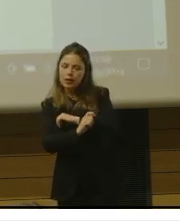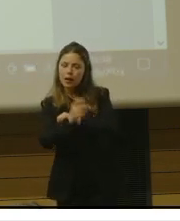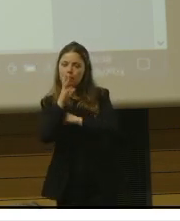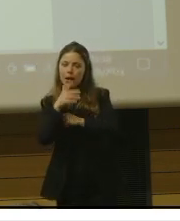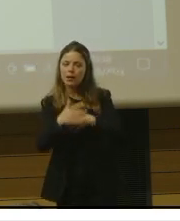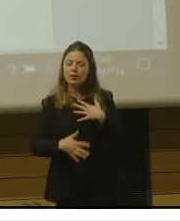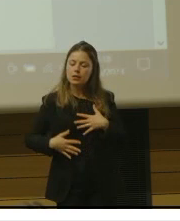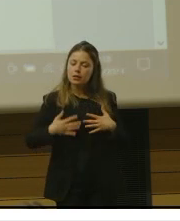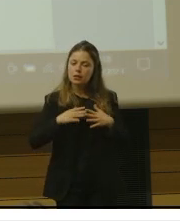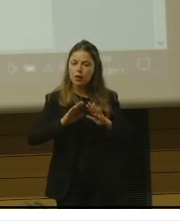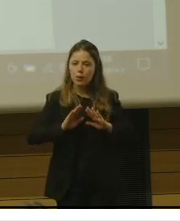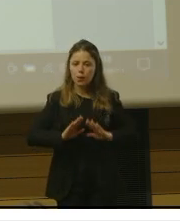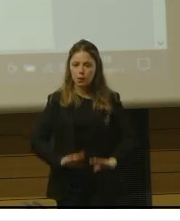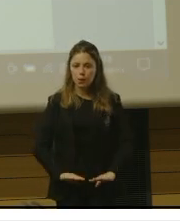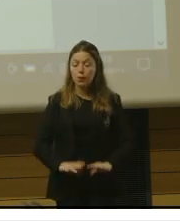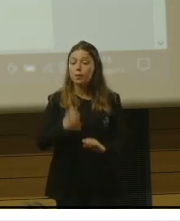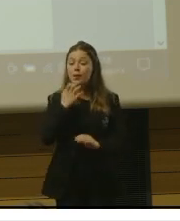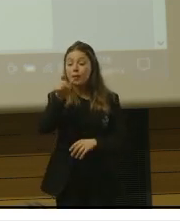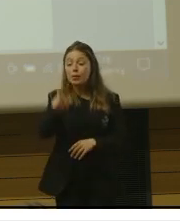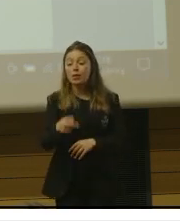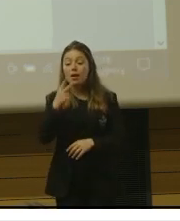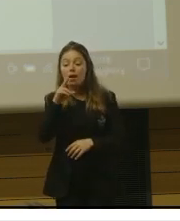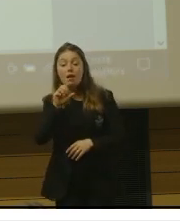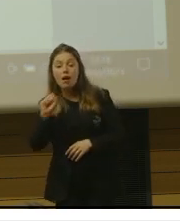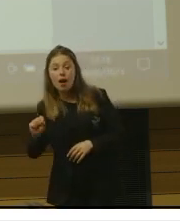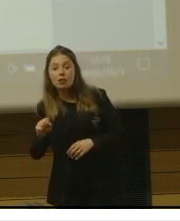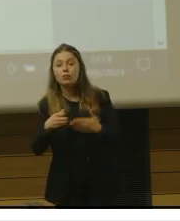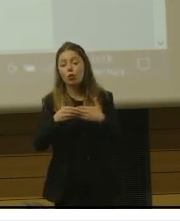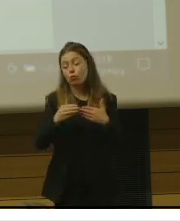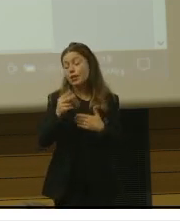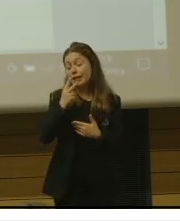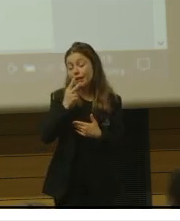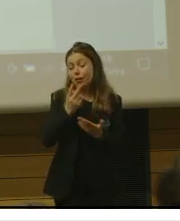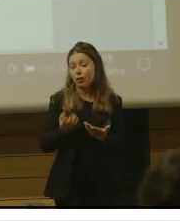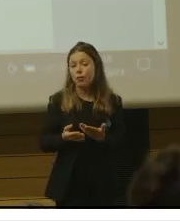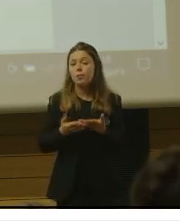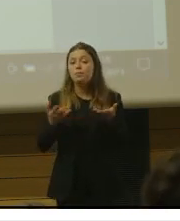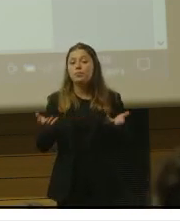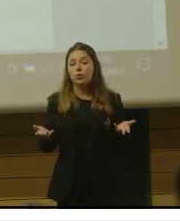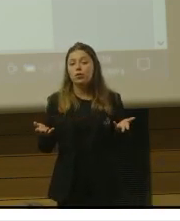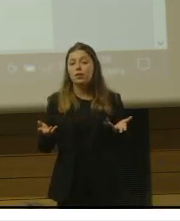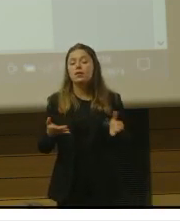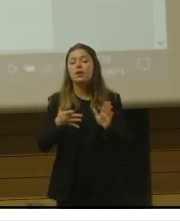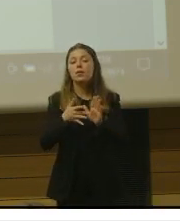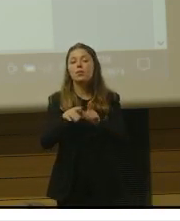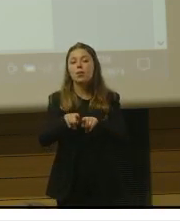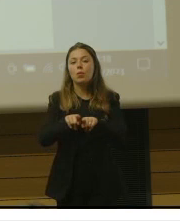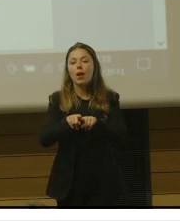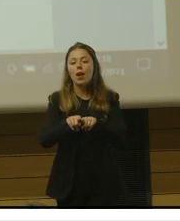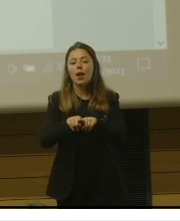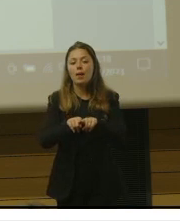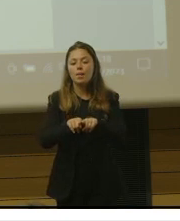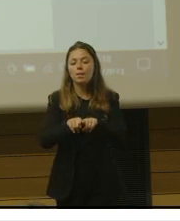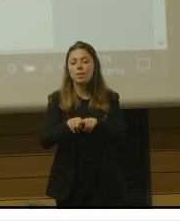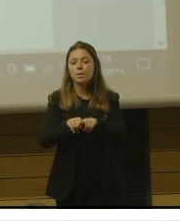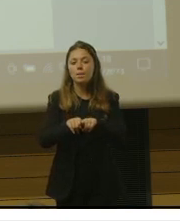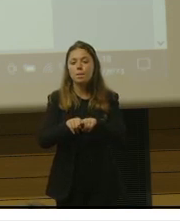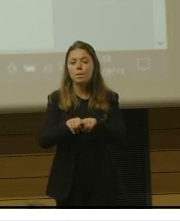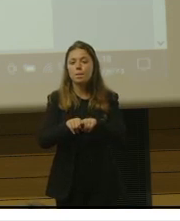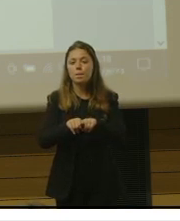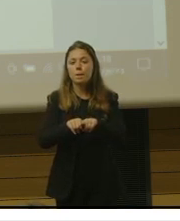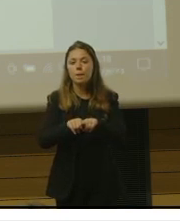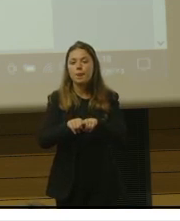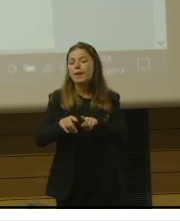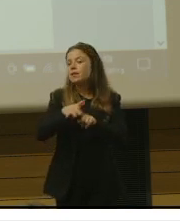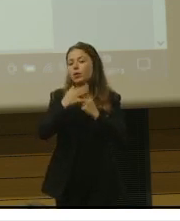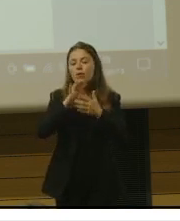con ese malestar, ¿no? Pero quien es fumador, pues utiliza el tabaco, ¿no? Entonces, diríamos, se produce el caldo de cultivo ideal